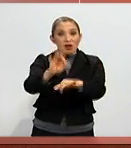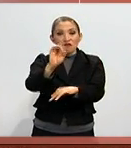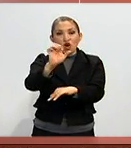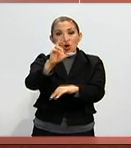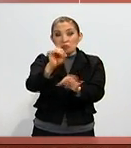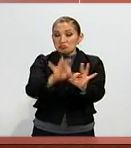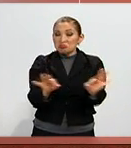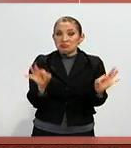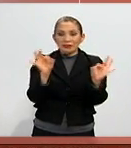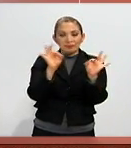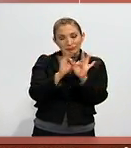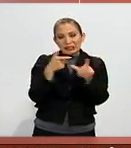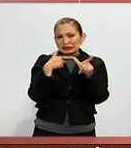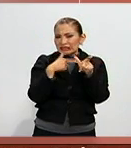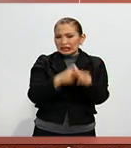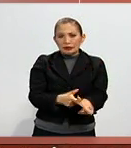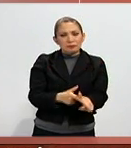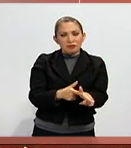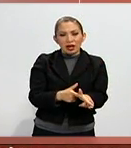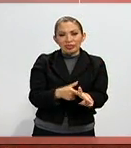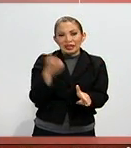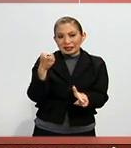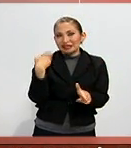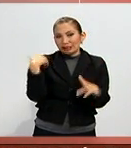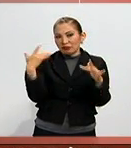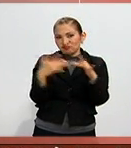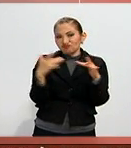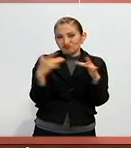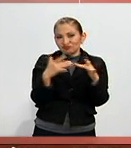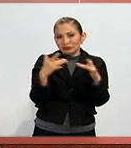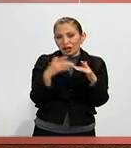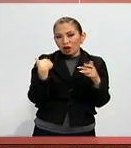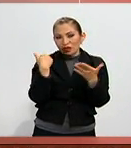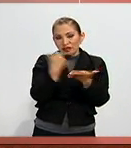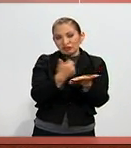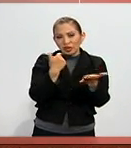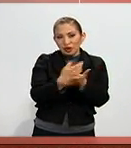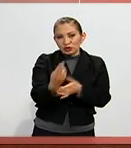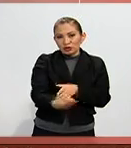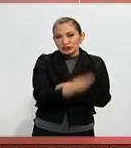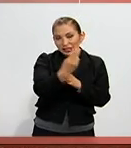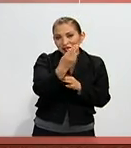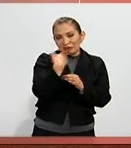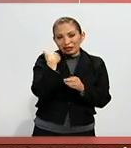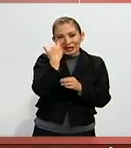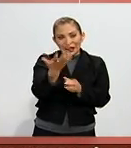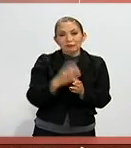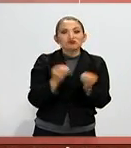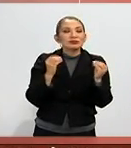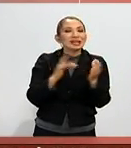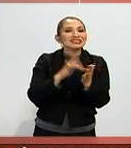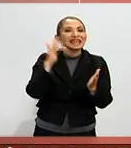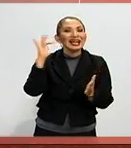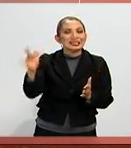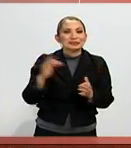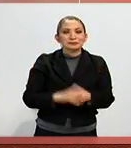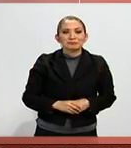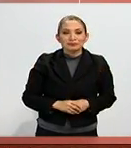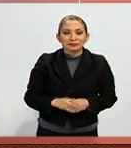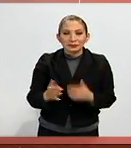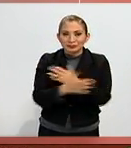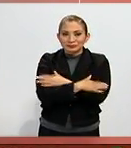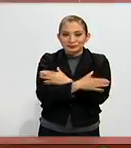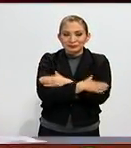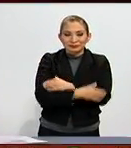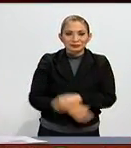importante, y seguiremos en ese sentido también colaborando con ustedes cuando ustedes quieran. Muchísimas gracias, un